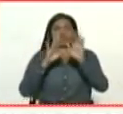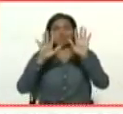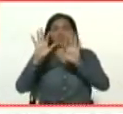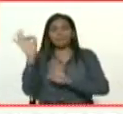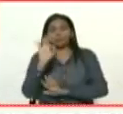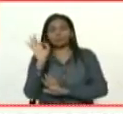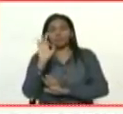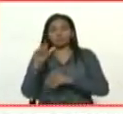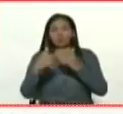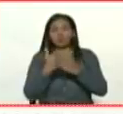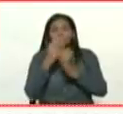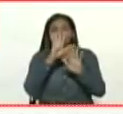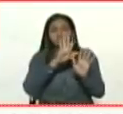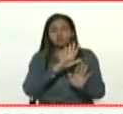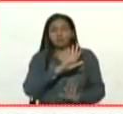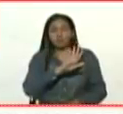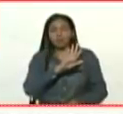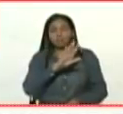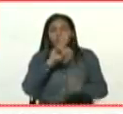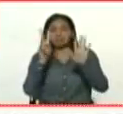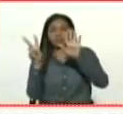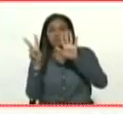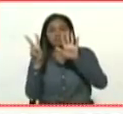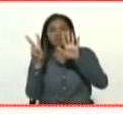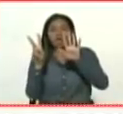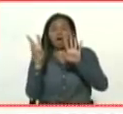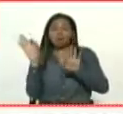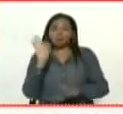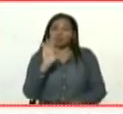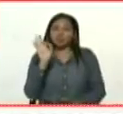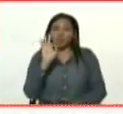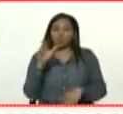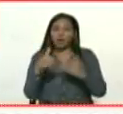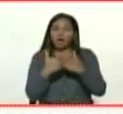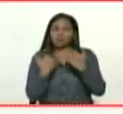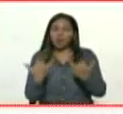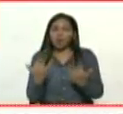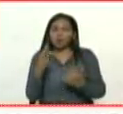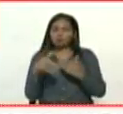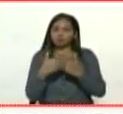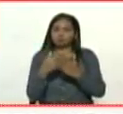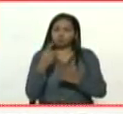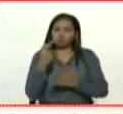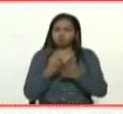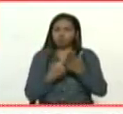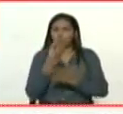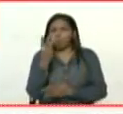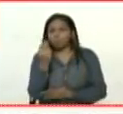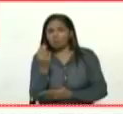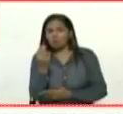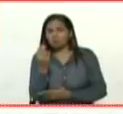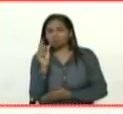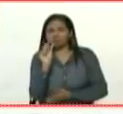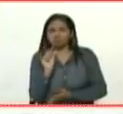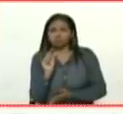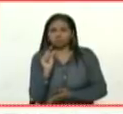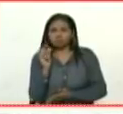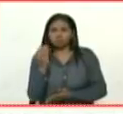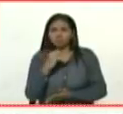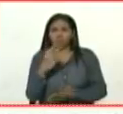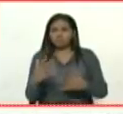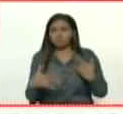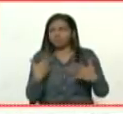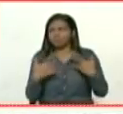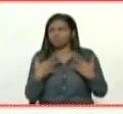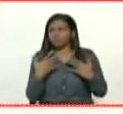al 57%, ¿no? Aunque la cifra es más modesta en relación a las actividades agrícolas,